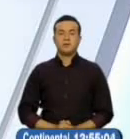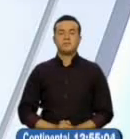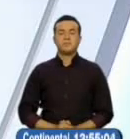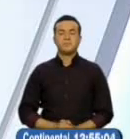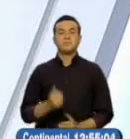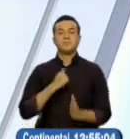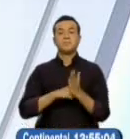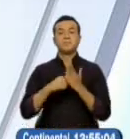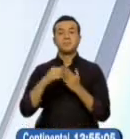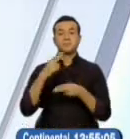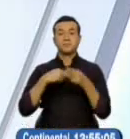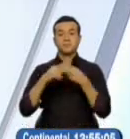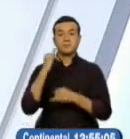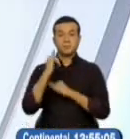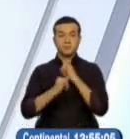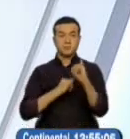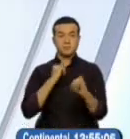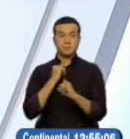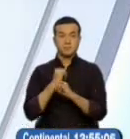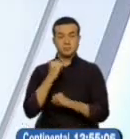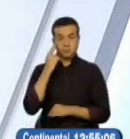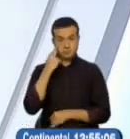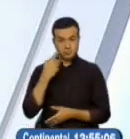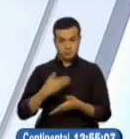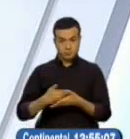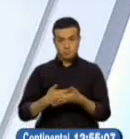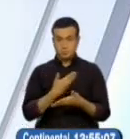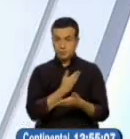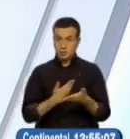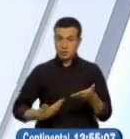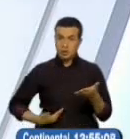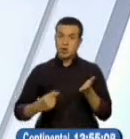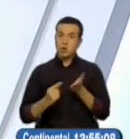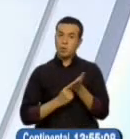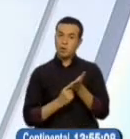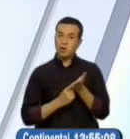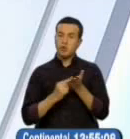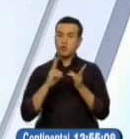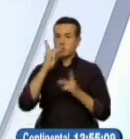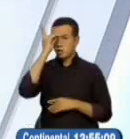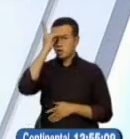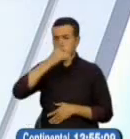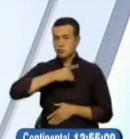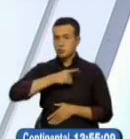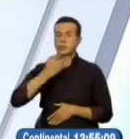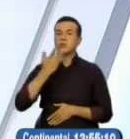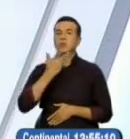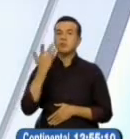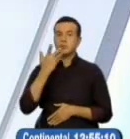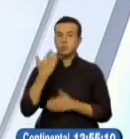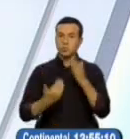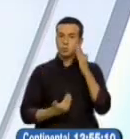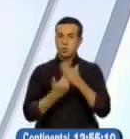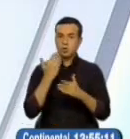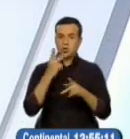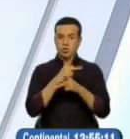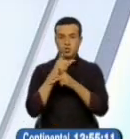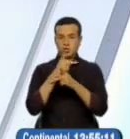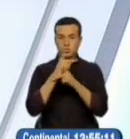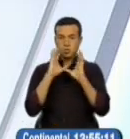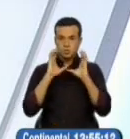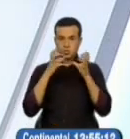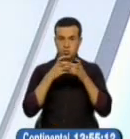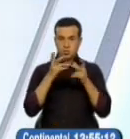Y el Ministerio de Comercio Exterior presentó al Ejecutivo un borrador del decreto que posibilitaría la creación del Consejo